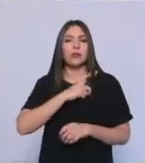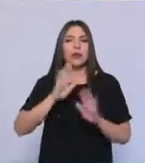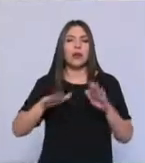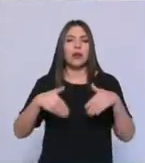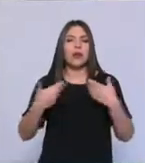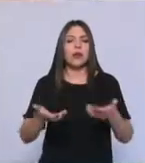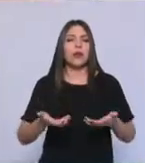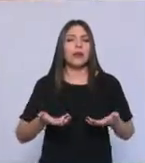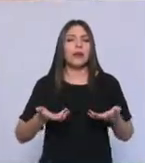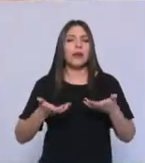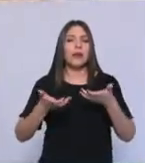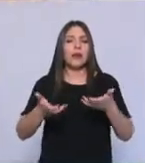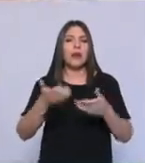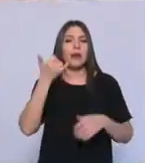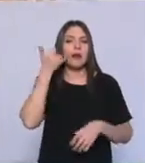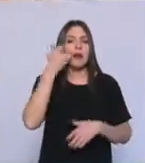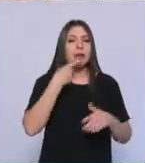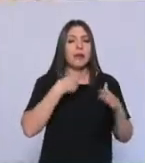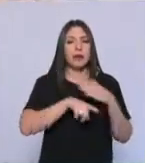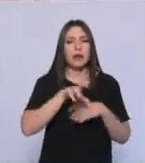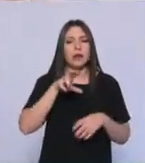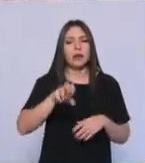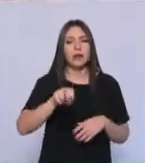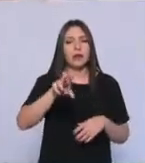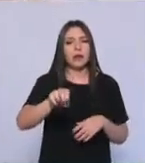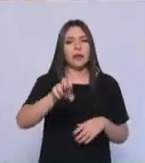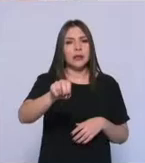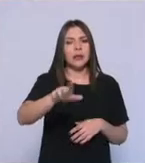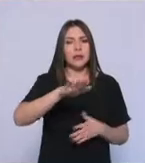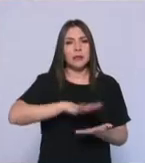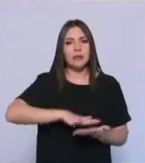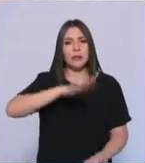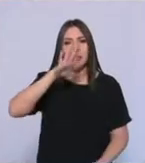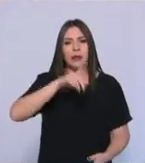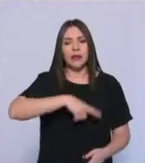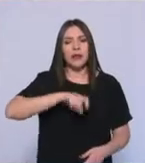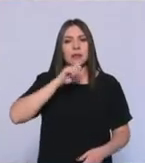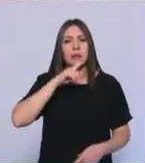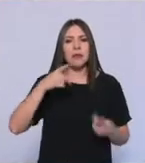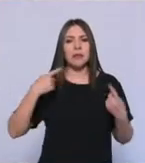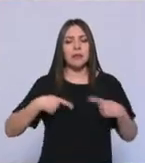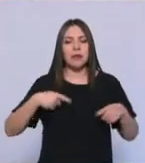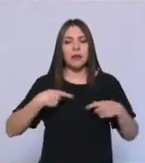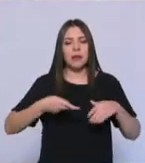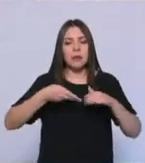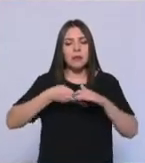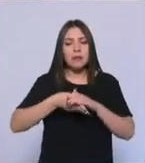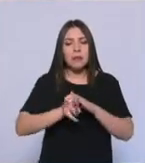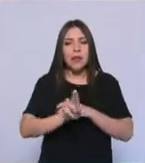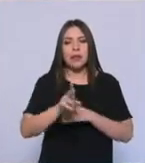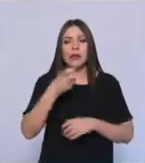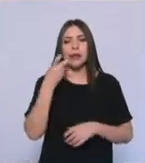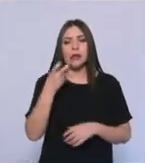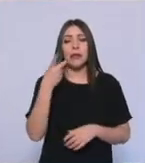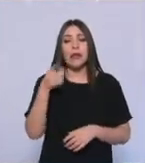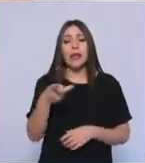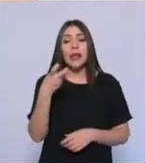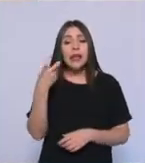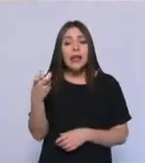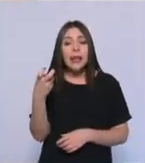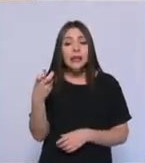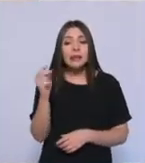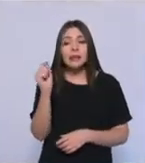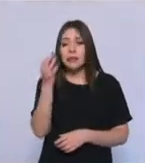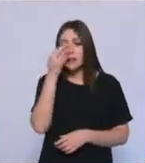la vía pública, es lo más recurrente, los que se llaman vagoneros en el metro, pero todavía apenas estamos